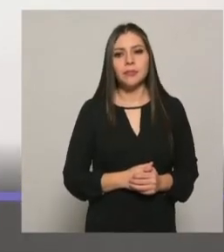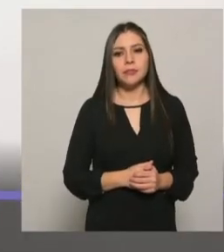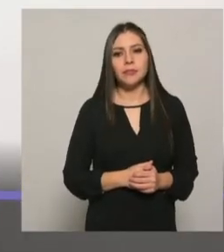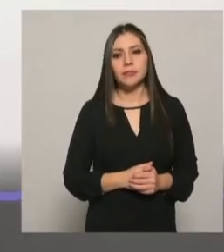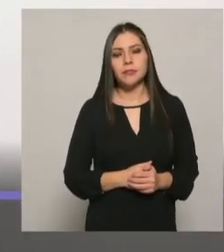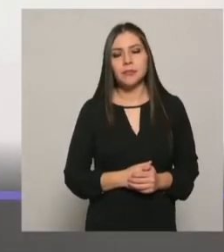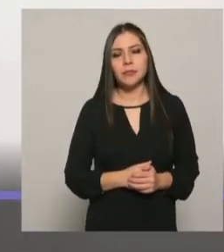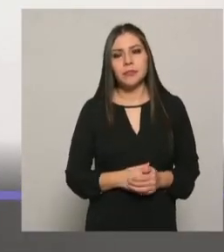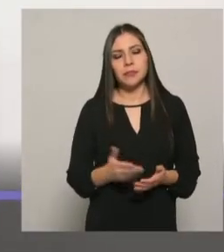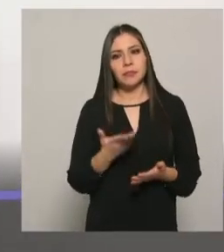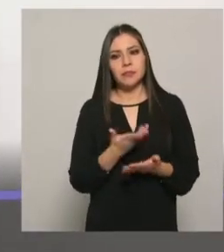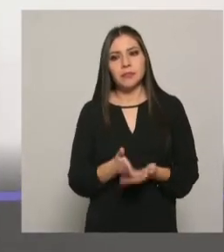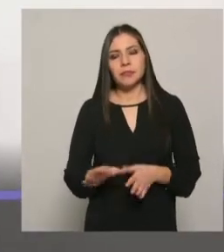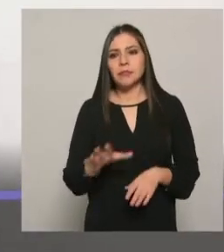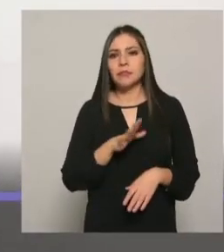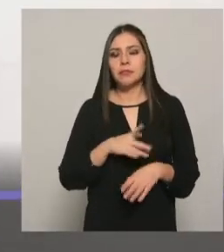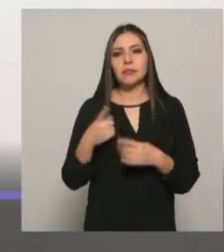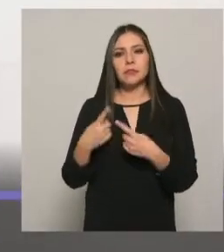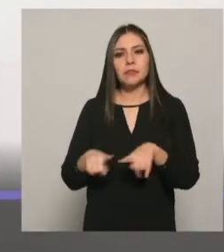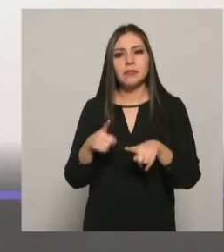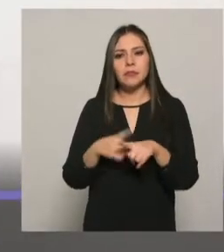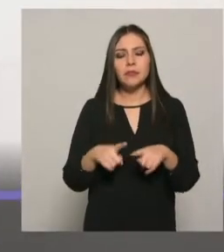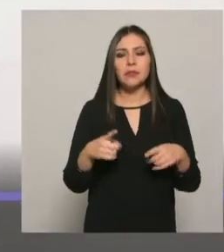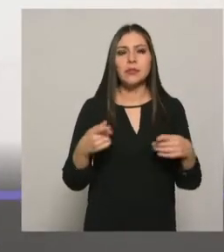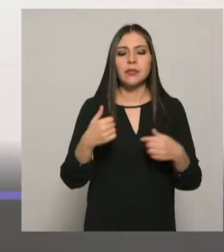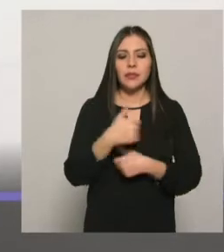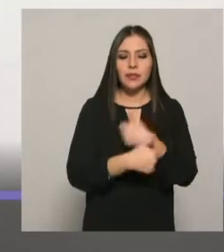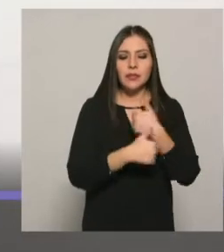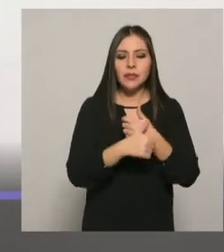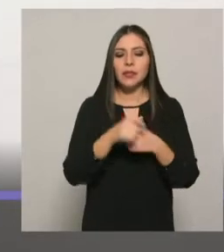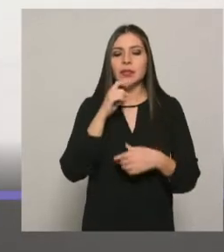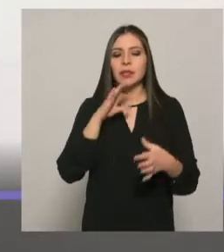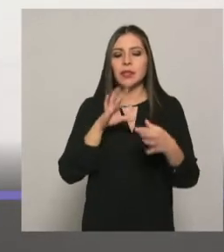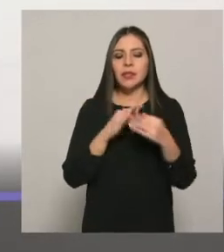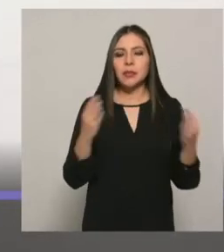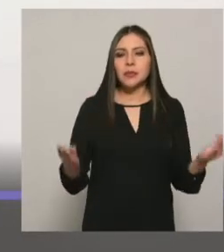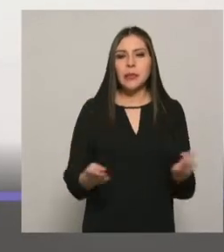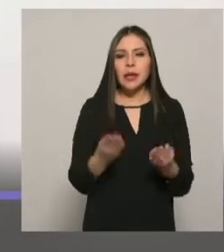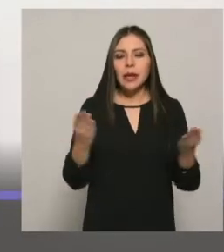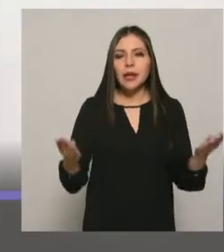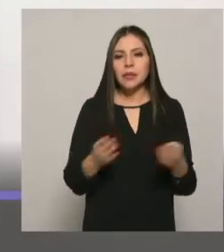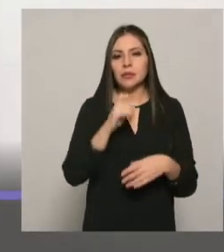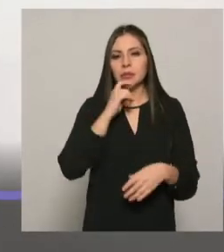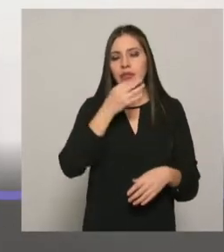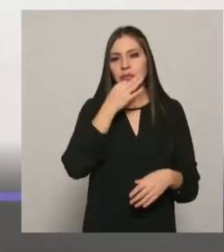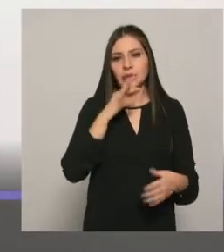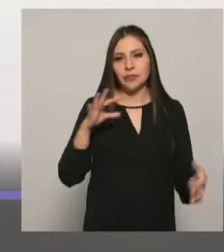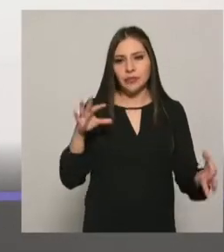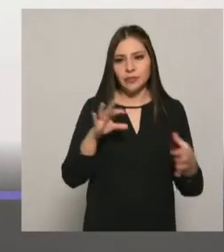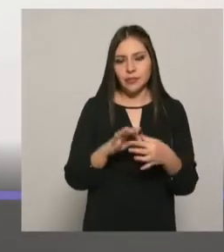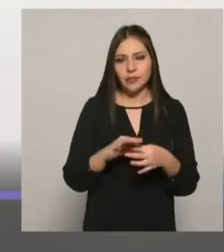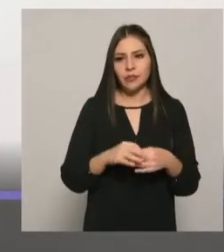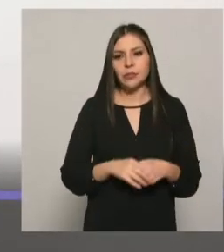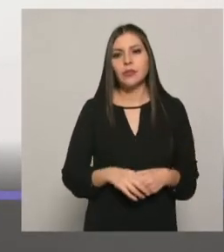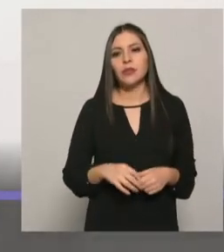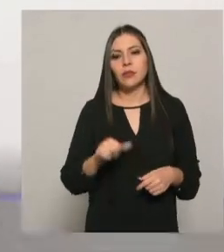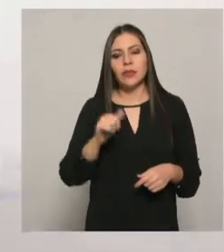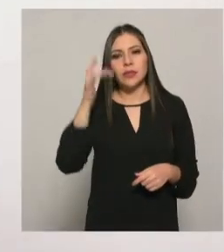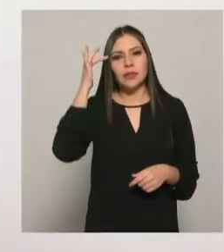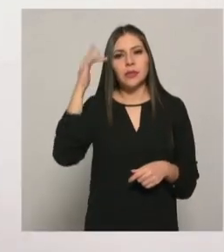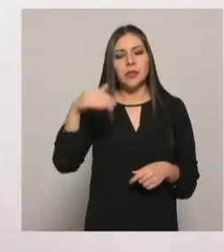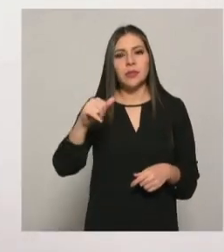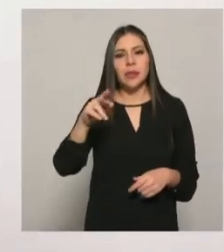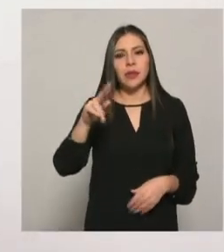concursos, bailes regionales con motivo de esta fiesta. San Agustín Otenco, como se comentaba, los globos de Cantoya,